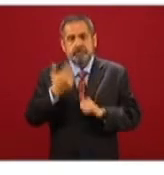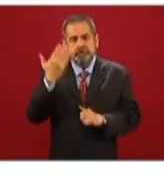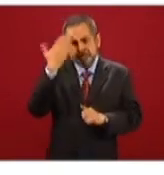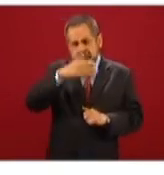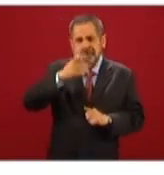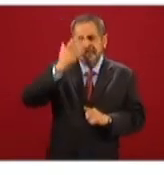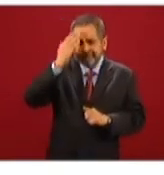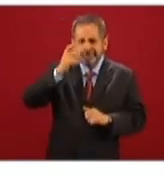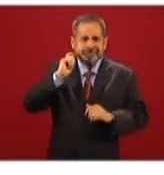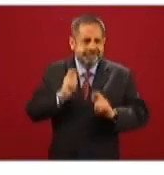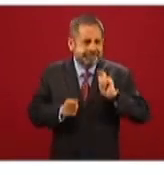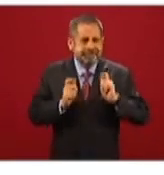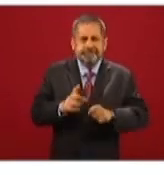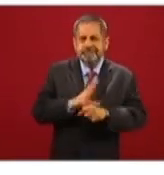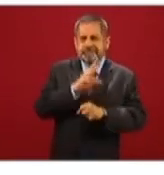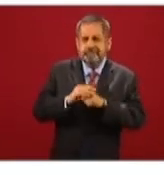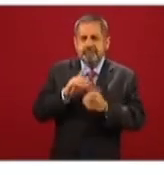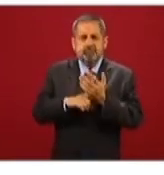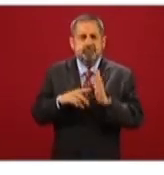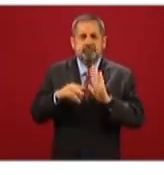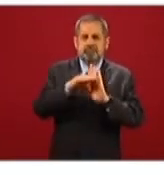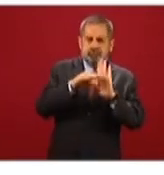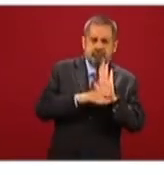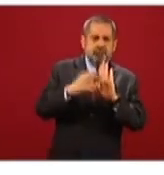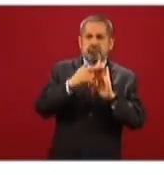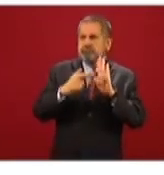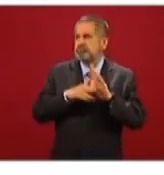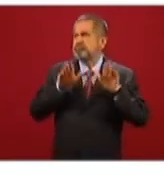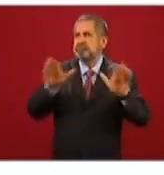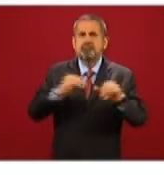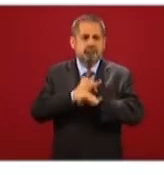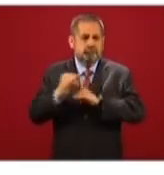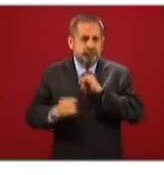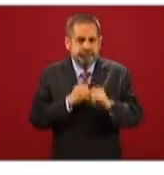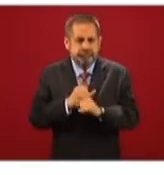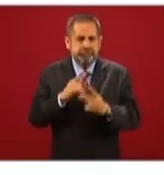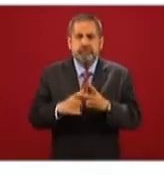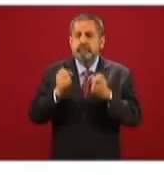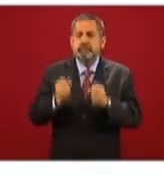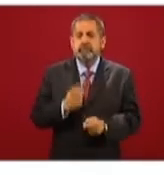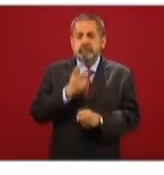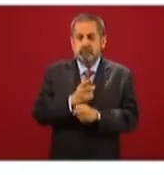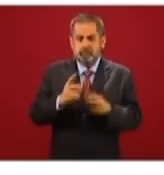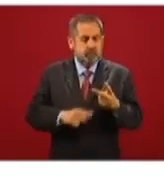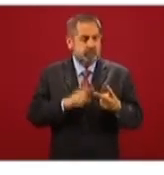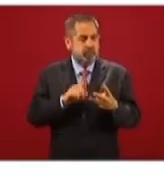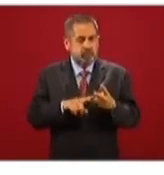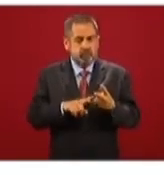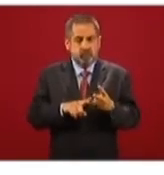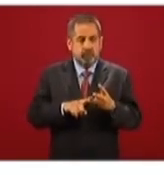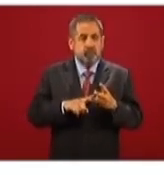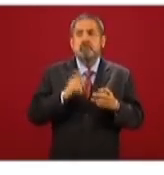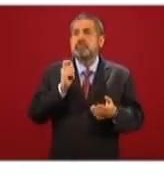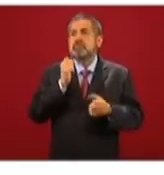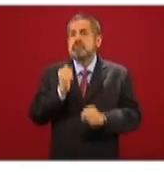aspectos relacionados con normatividad aeronáutica, seguridad operacional, seguridad de la